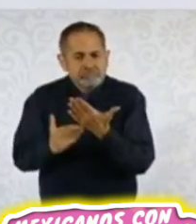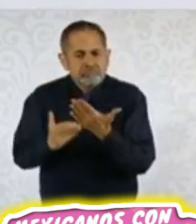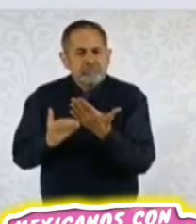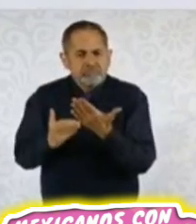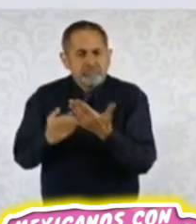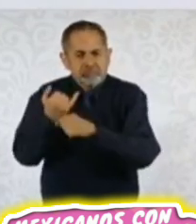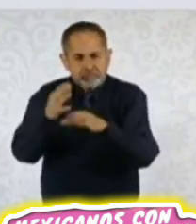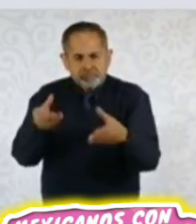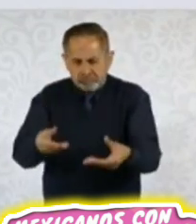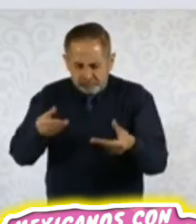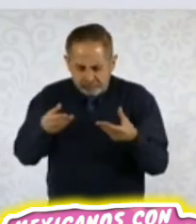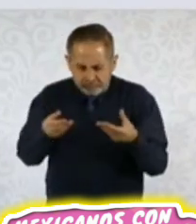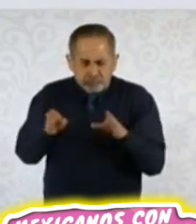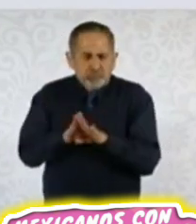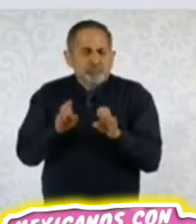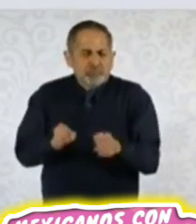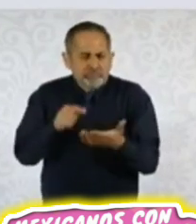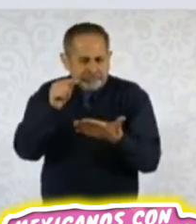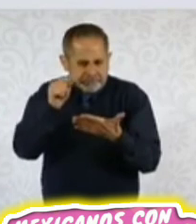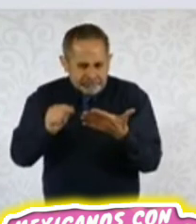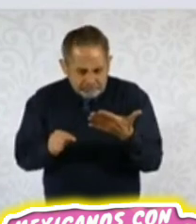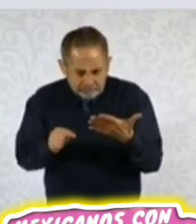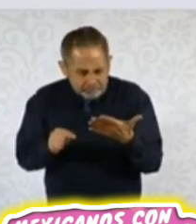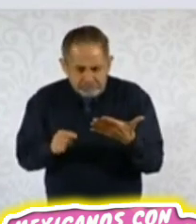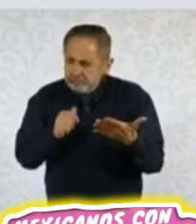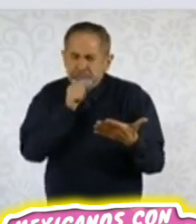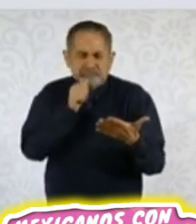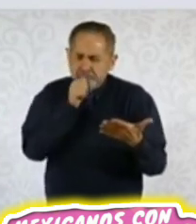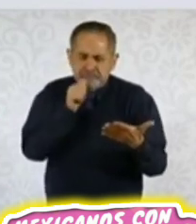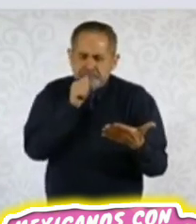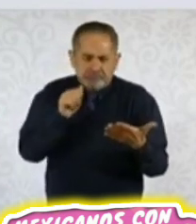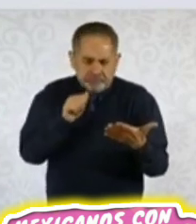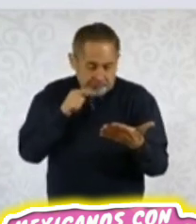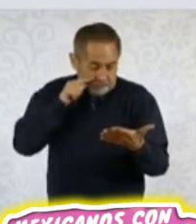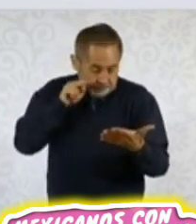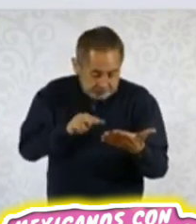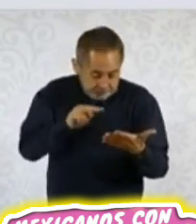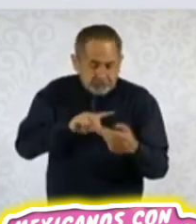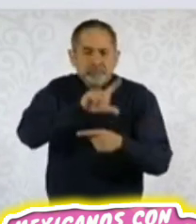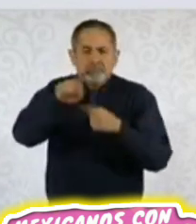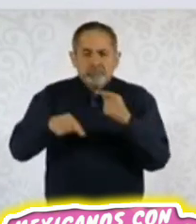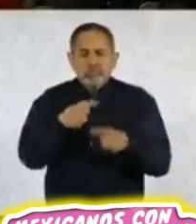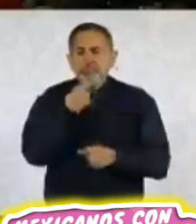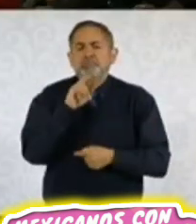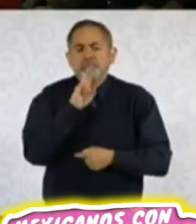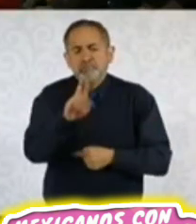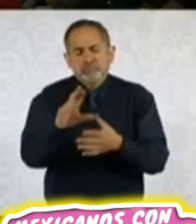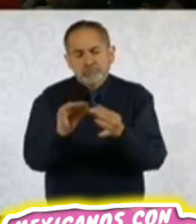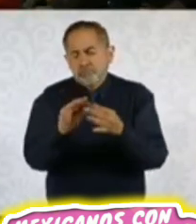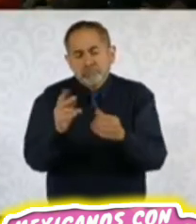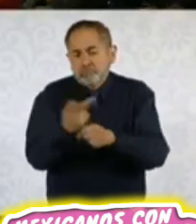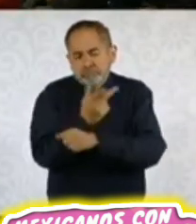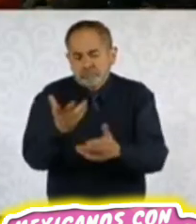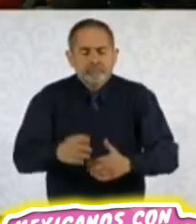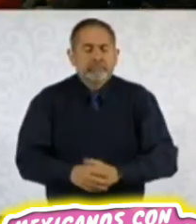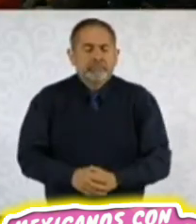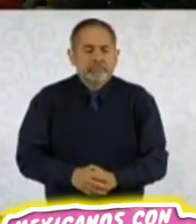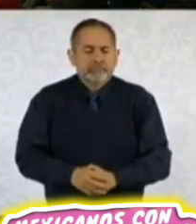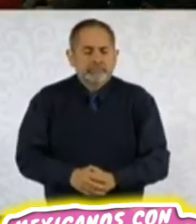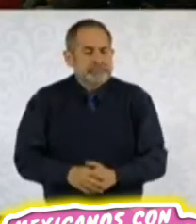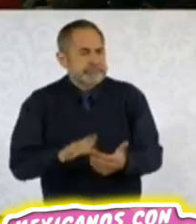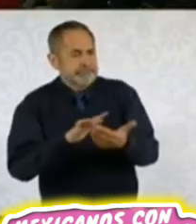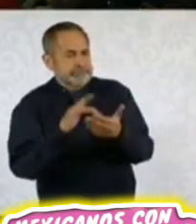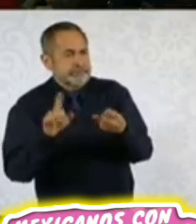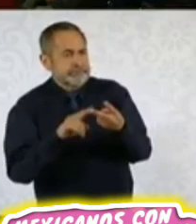los informes, cómo están, y a partir de ahí pues ya les podré platicar, comentar. Muchas gracias. Una segunda